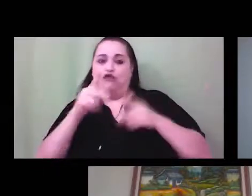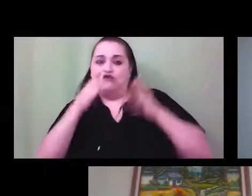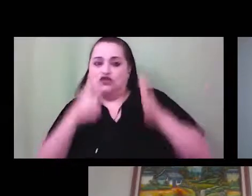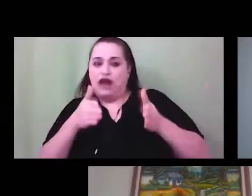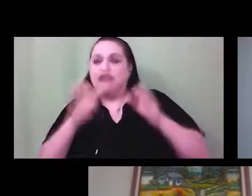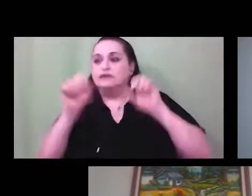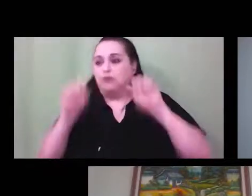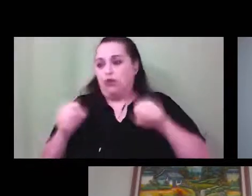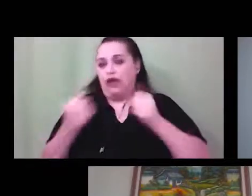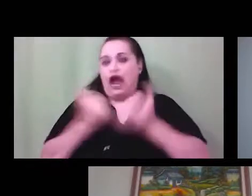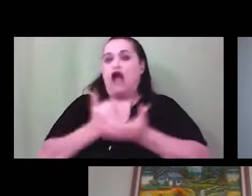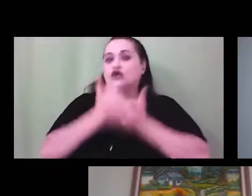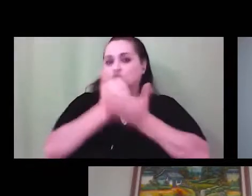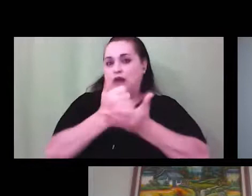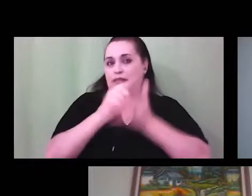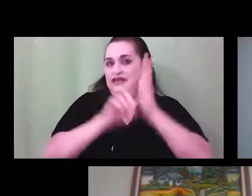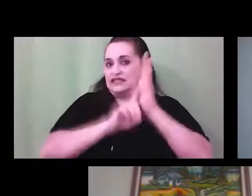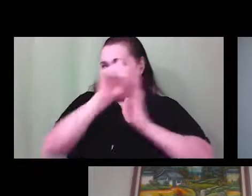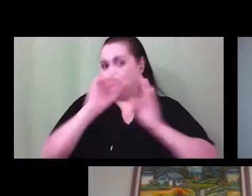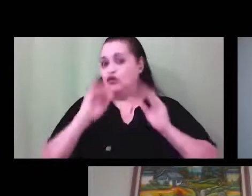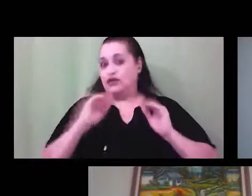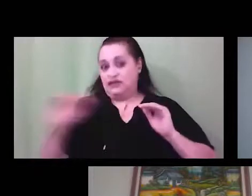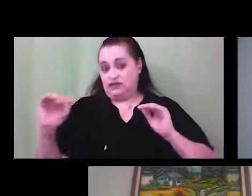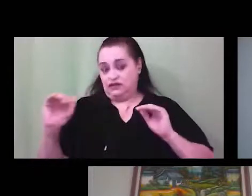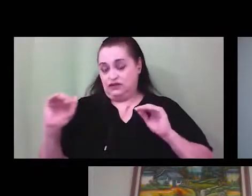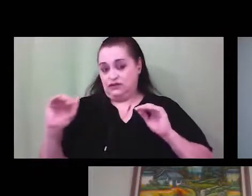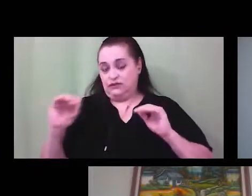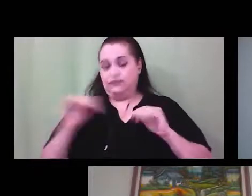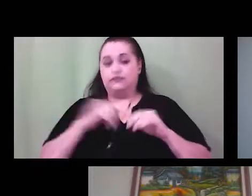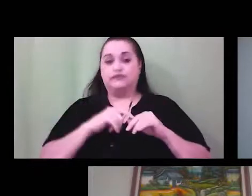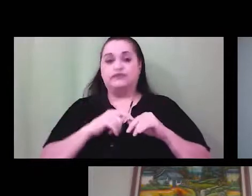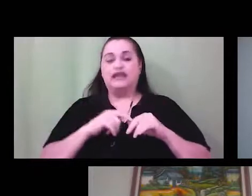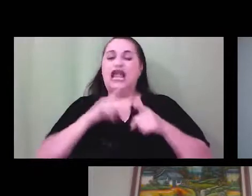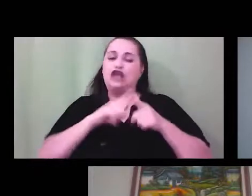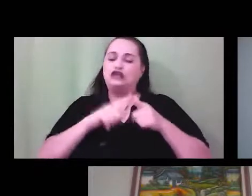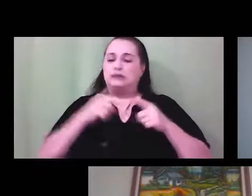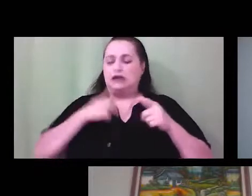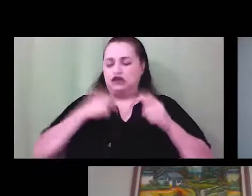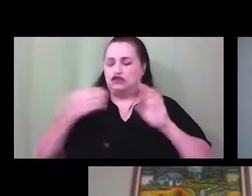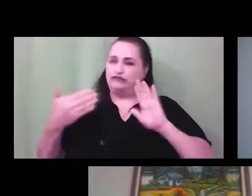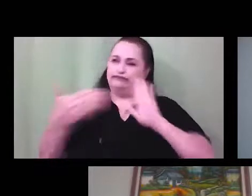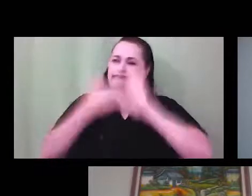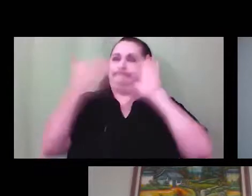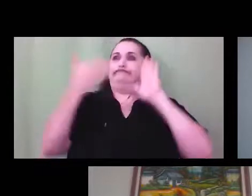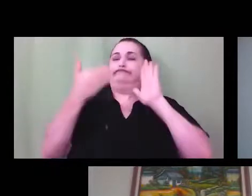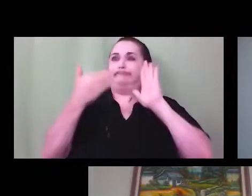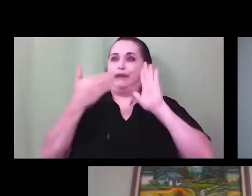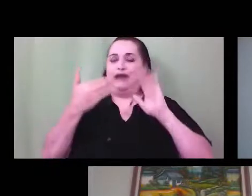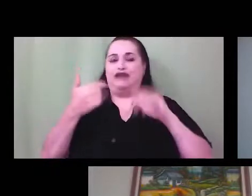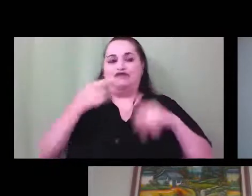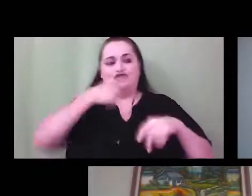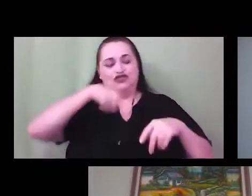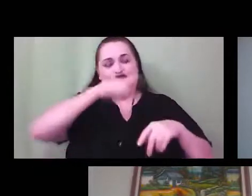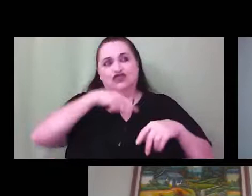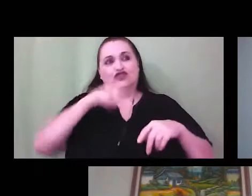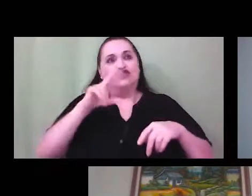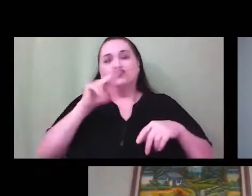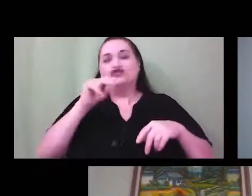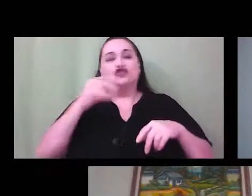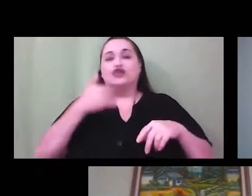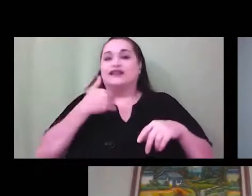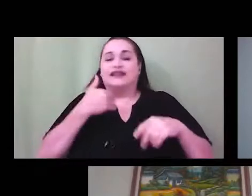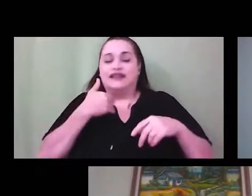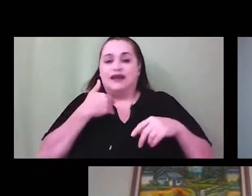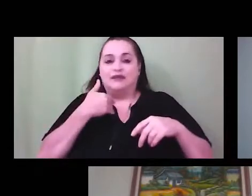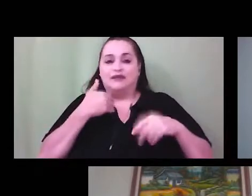pueden ayudarme a mí en el desarrollo de mi niño. Para nosotros fue un poco impactante, tal vez porque nosotros no habíamos